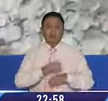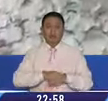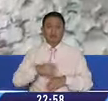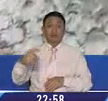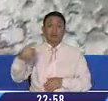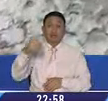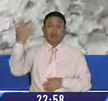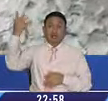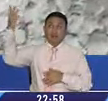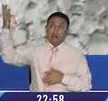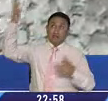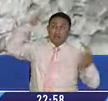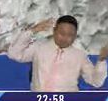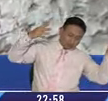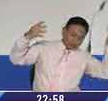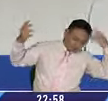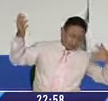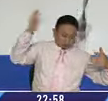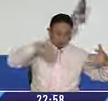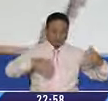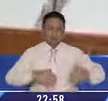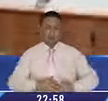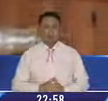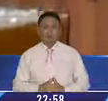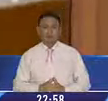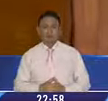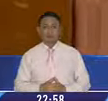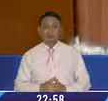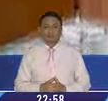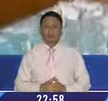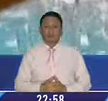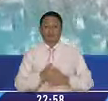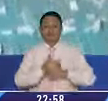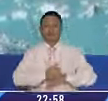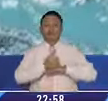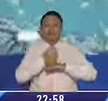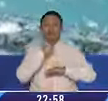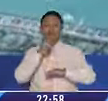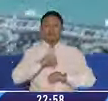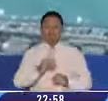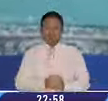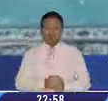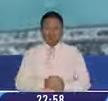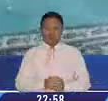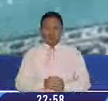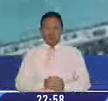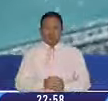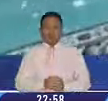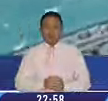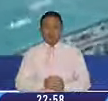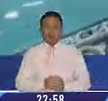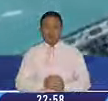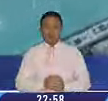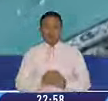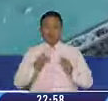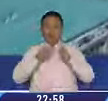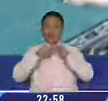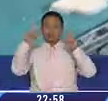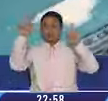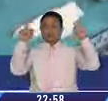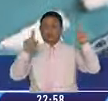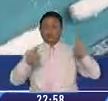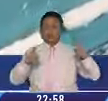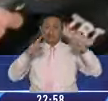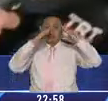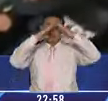de infraestructuras o mobiliario que les cayó encima. El reporte de las autoridades confirma que se registraron muchos cuarteamientos de paredes y